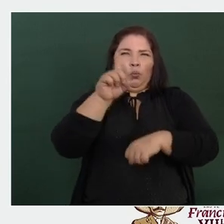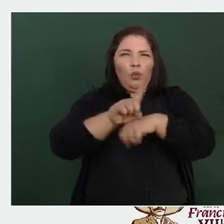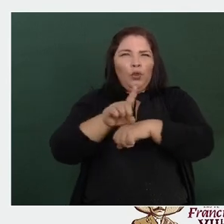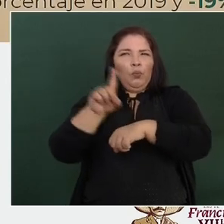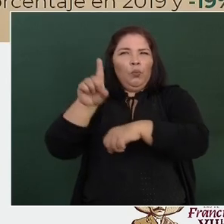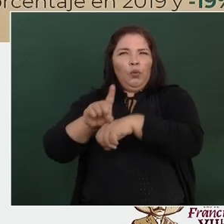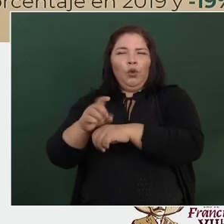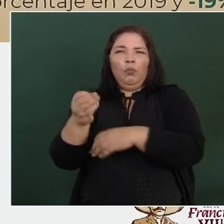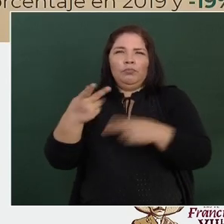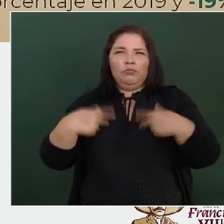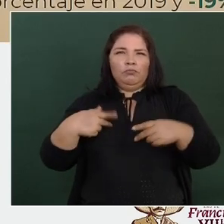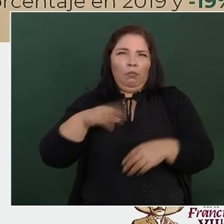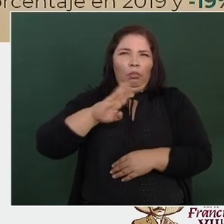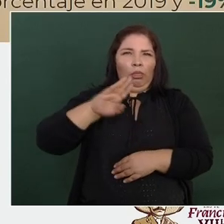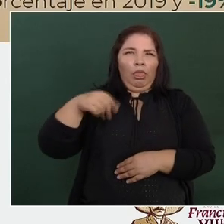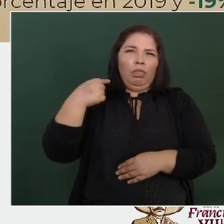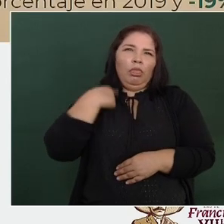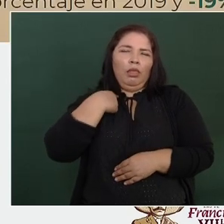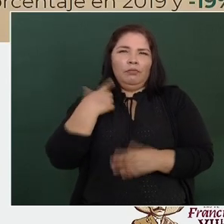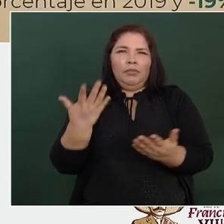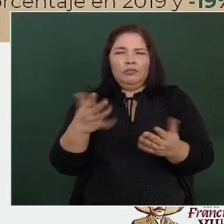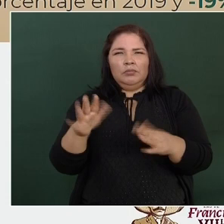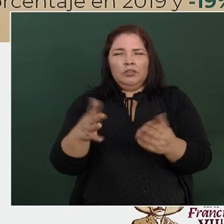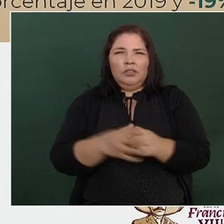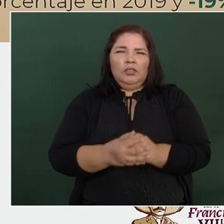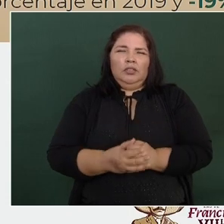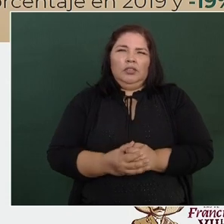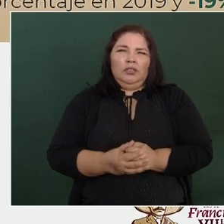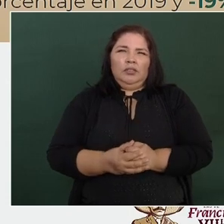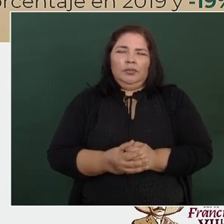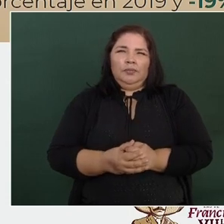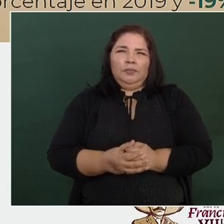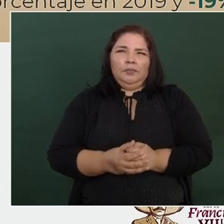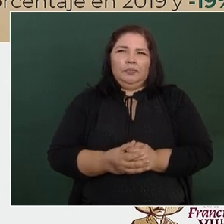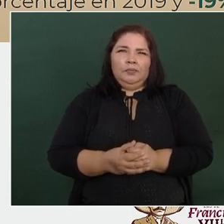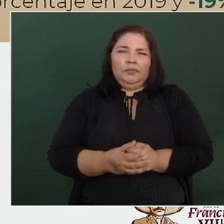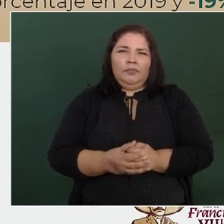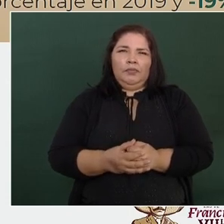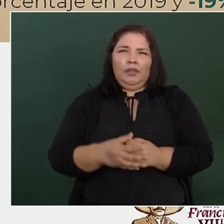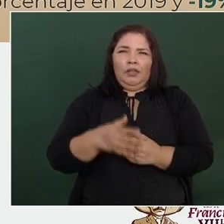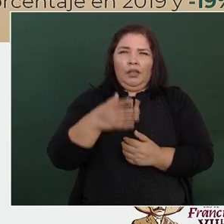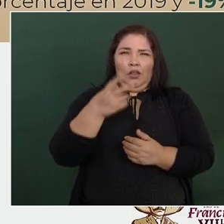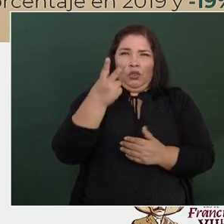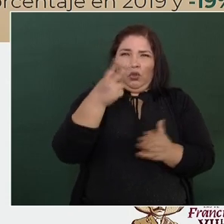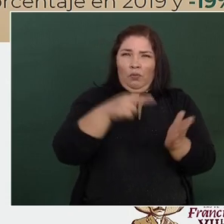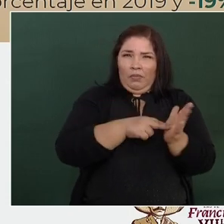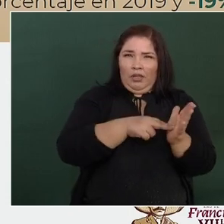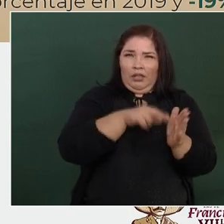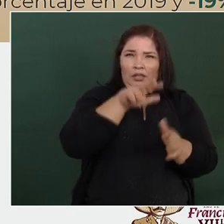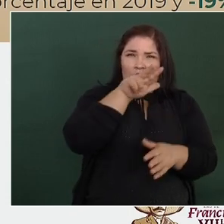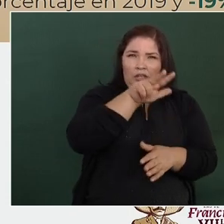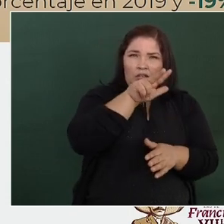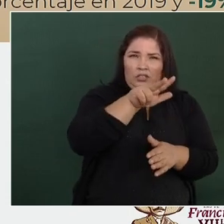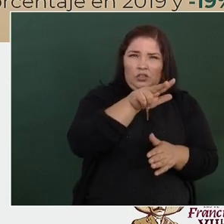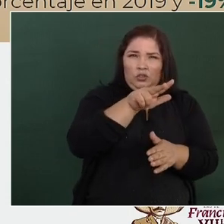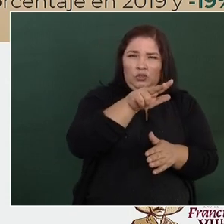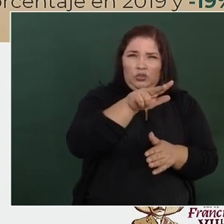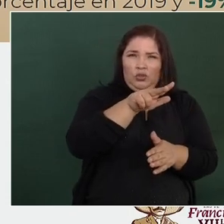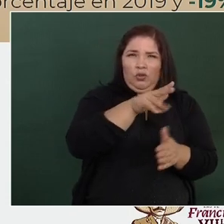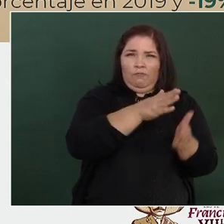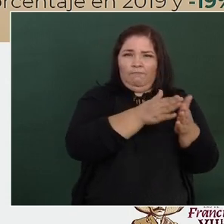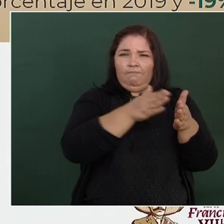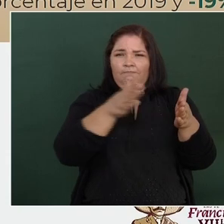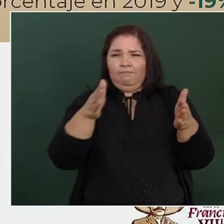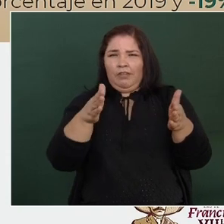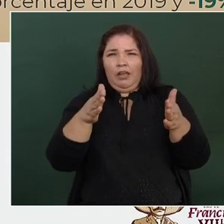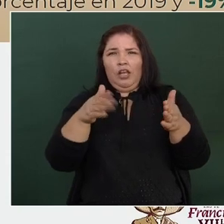de homicidio doloso nos dice que respecto del 2018 tenemos